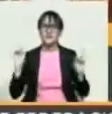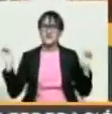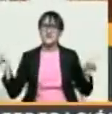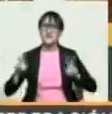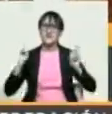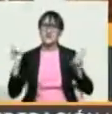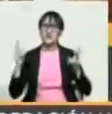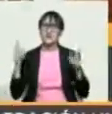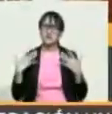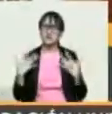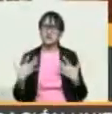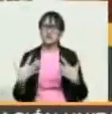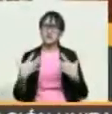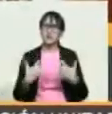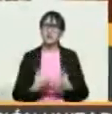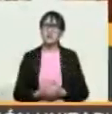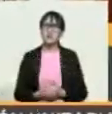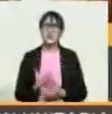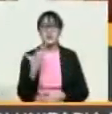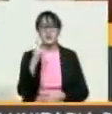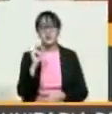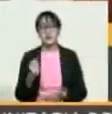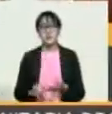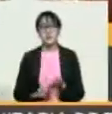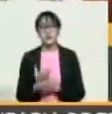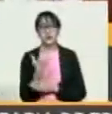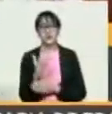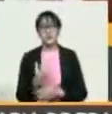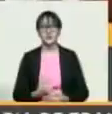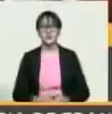popular el 20 de mayo